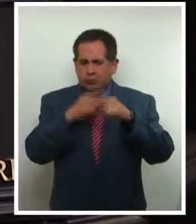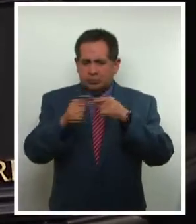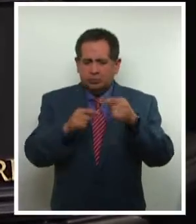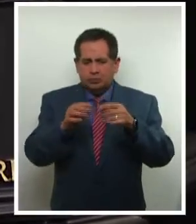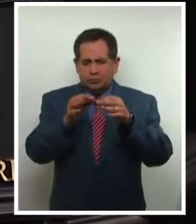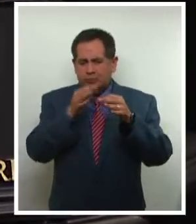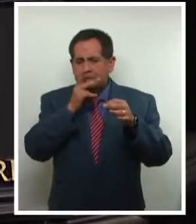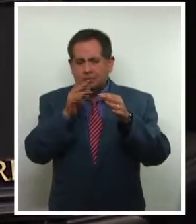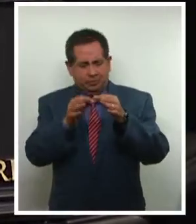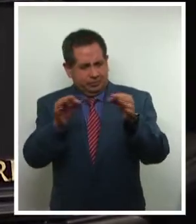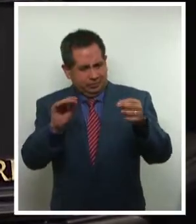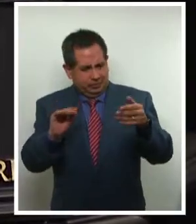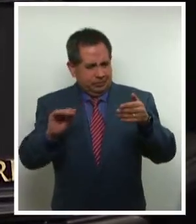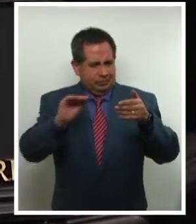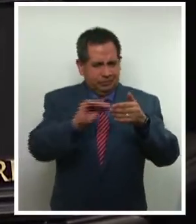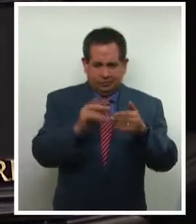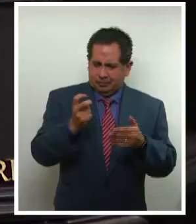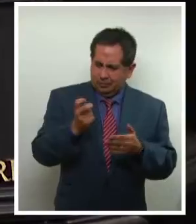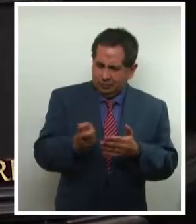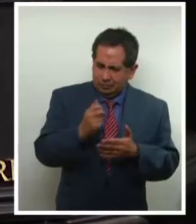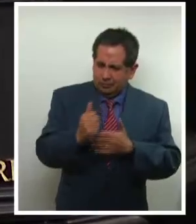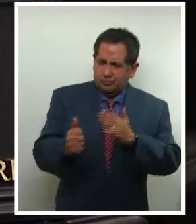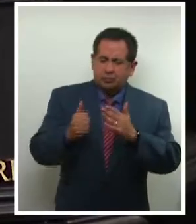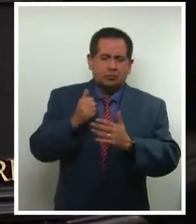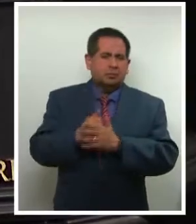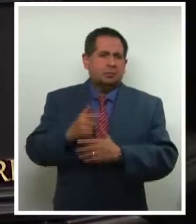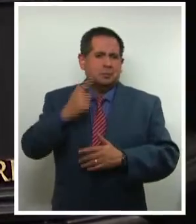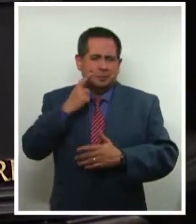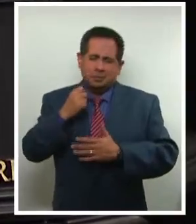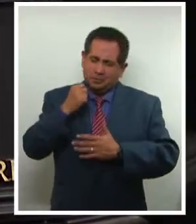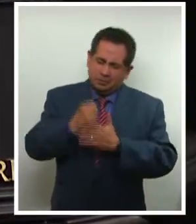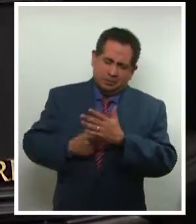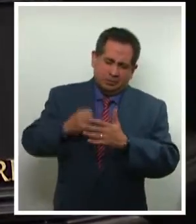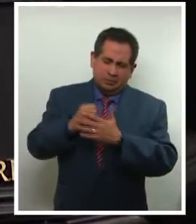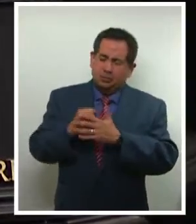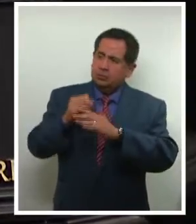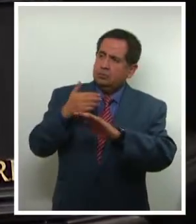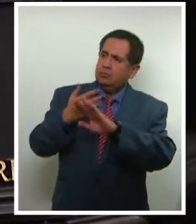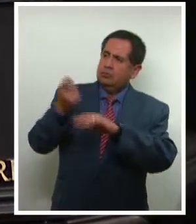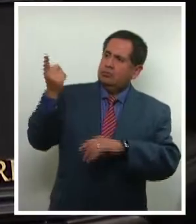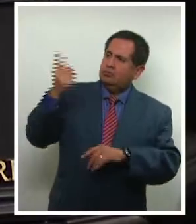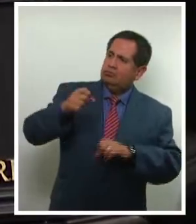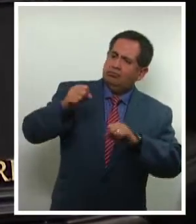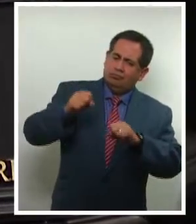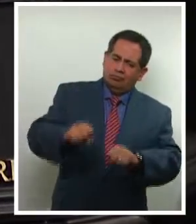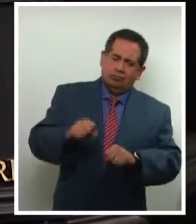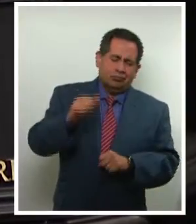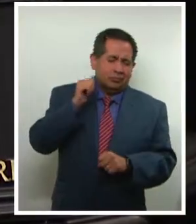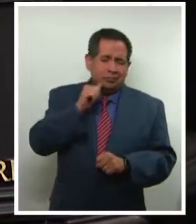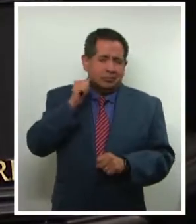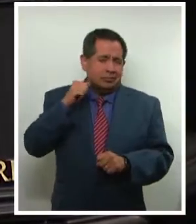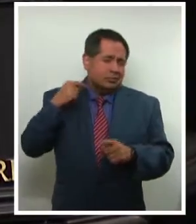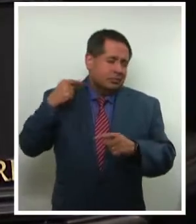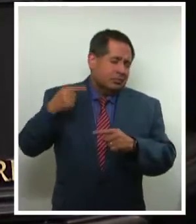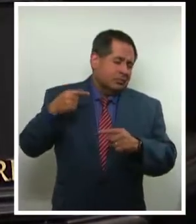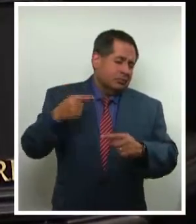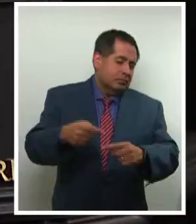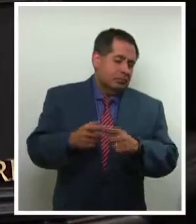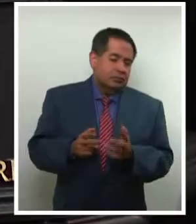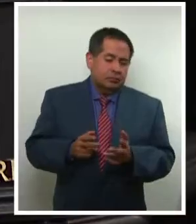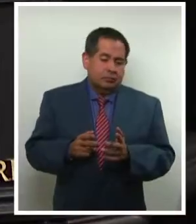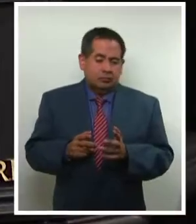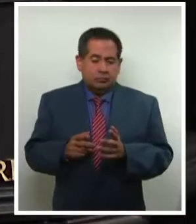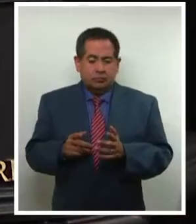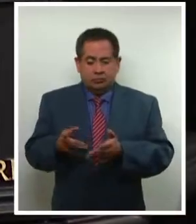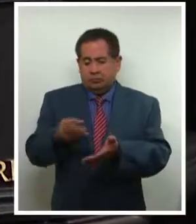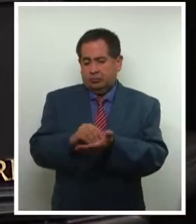de que esta ciudad ha luchado contra el poder autoritario y todavía hay autoritarismo en